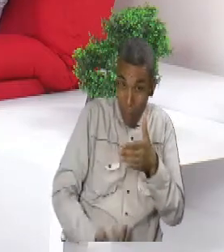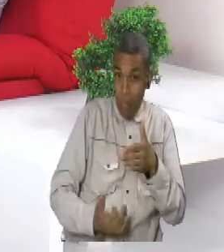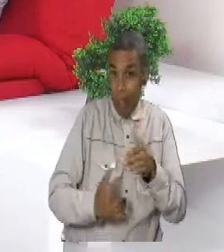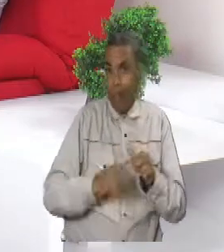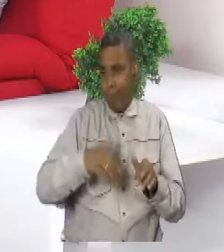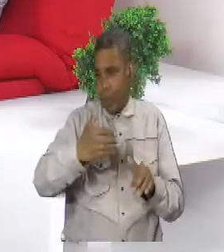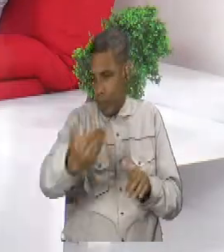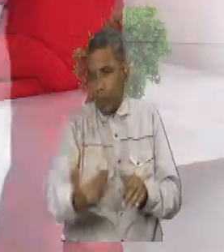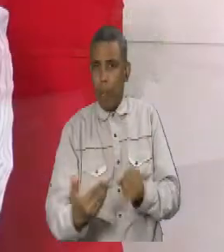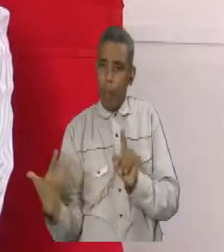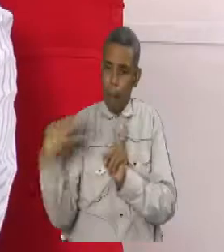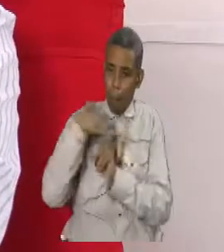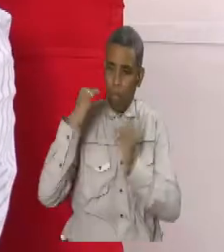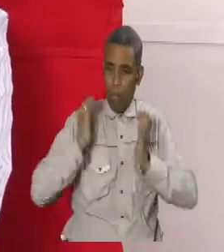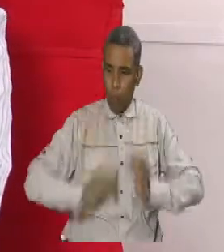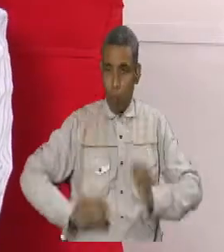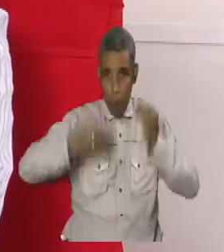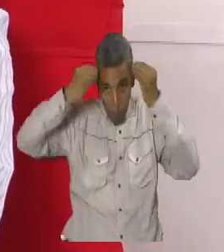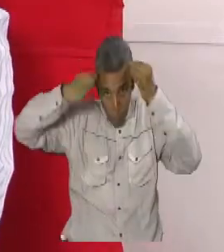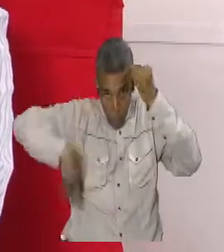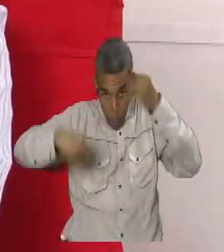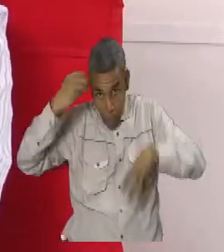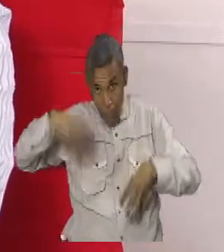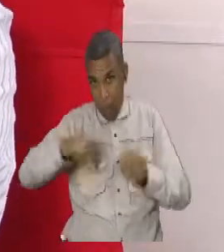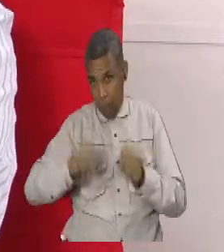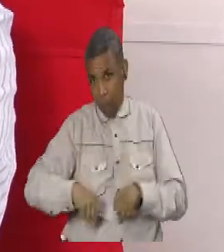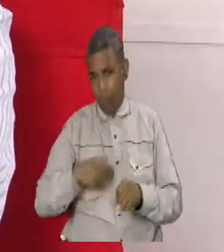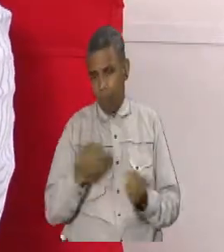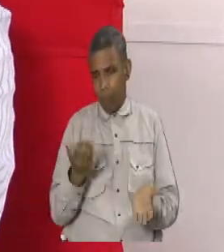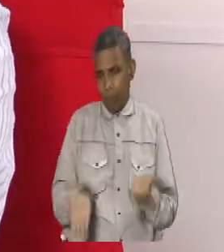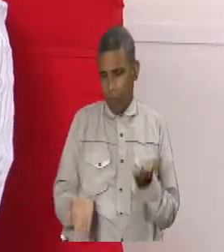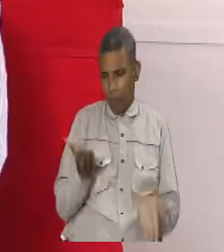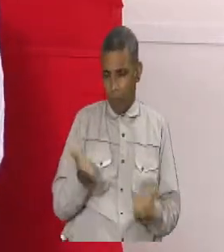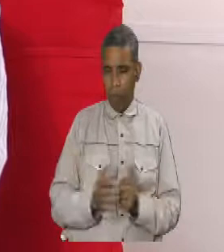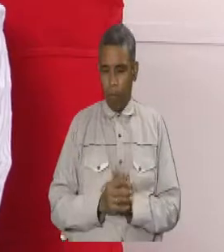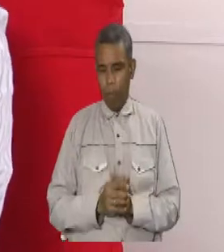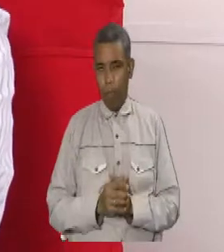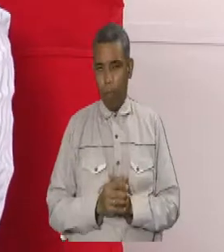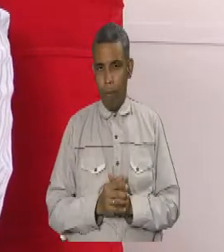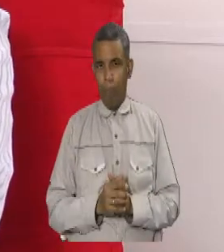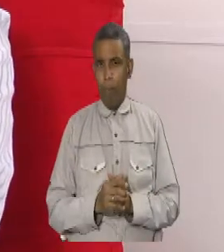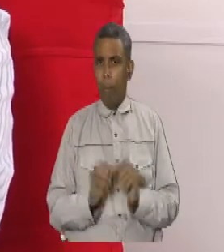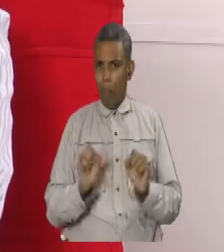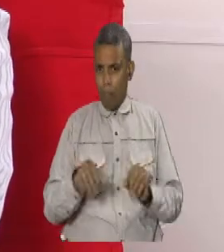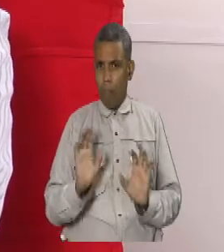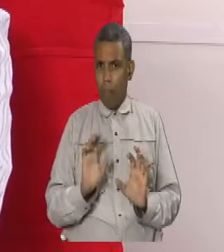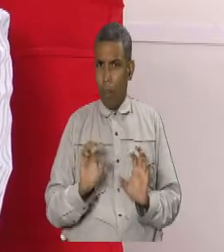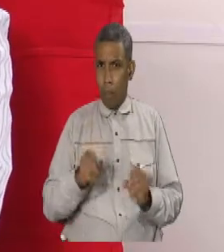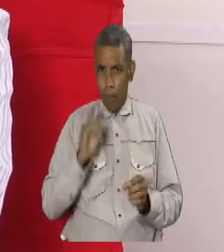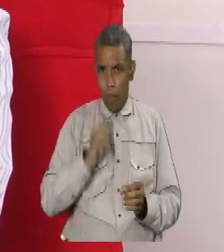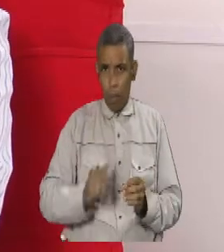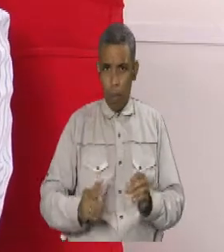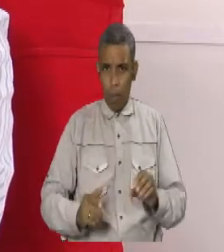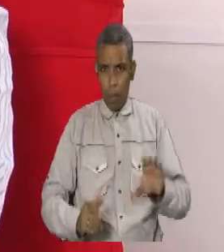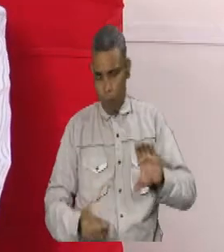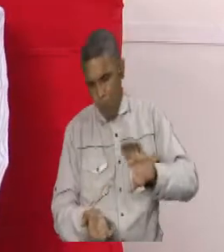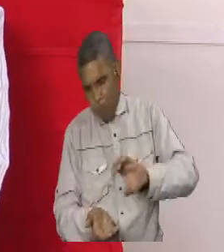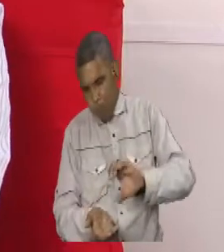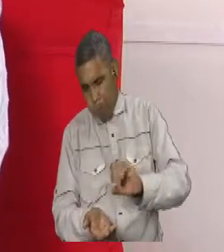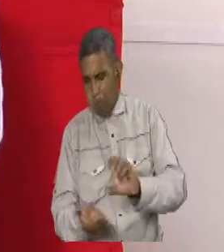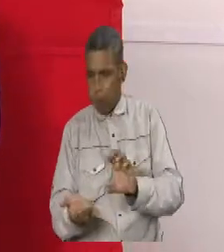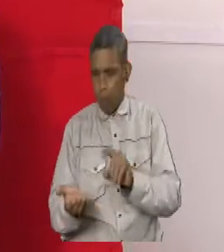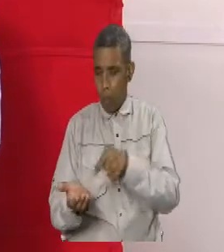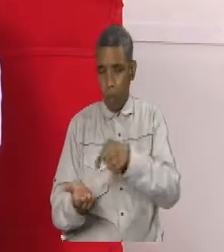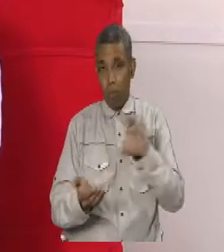ya médicos dependen de cada uno de estos. También podemos dar estimuladores de la vascularización del cuero cabelludo para hacer